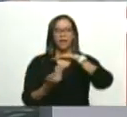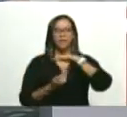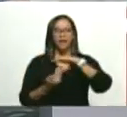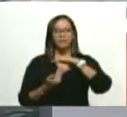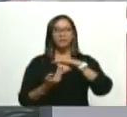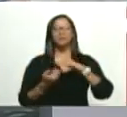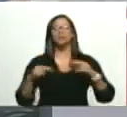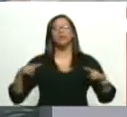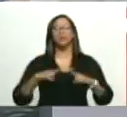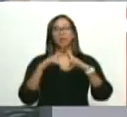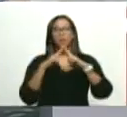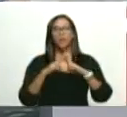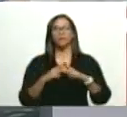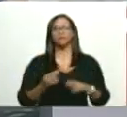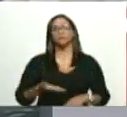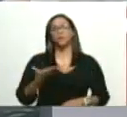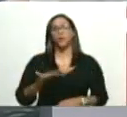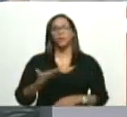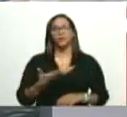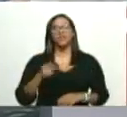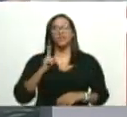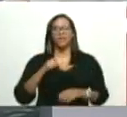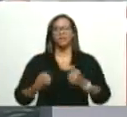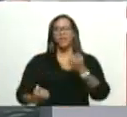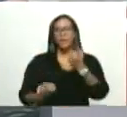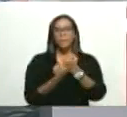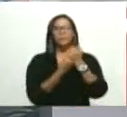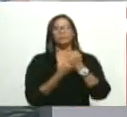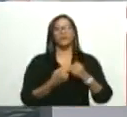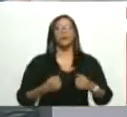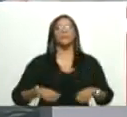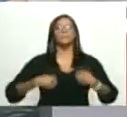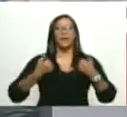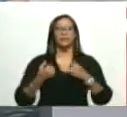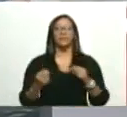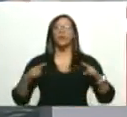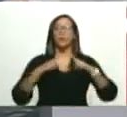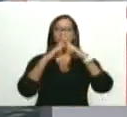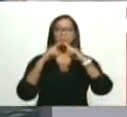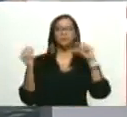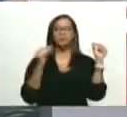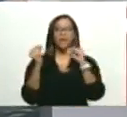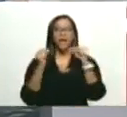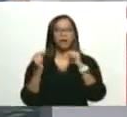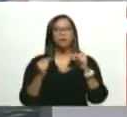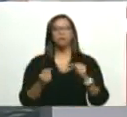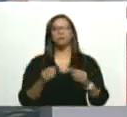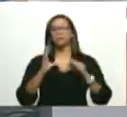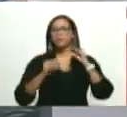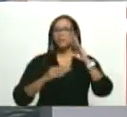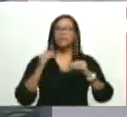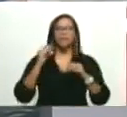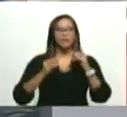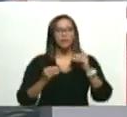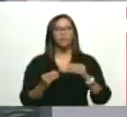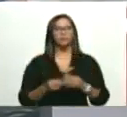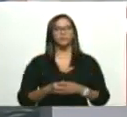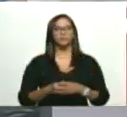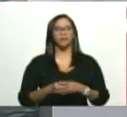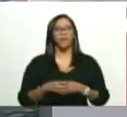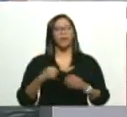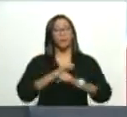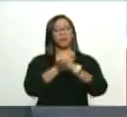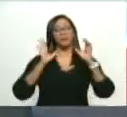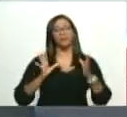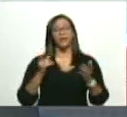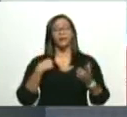este encuentro. Creo que ese encuentro debe impulsar más encuentros, más diálogos, más debates, tanto aquí como en el resto del mundo. Vamos a estar claro